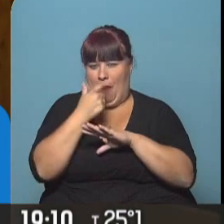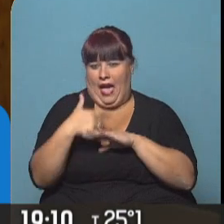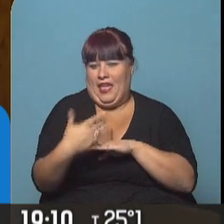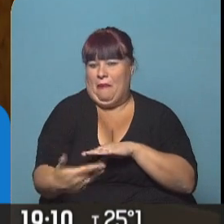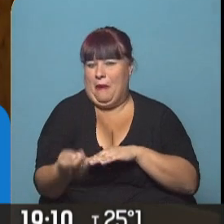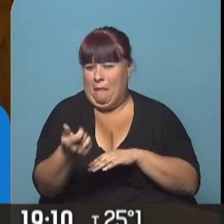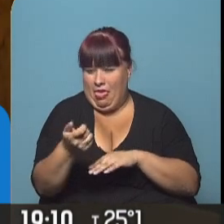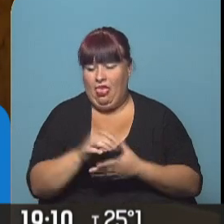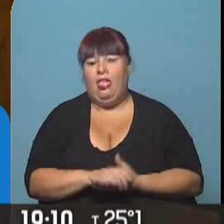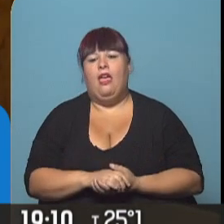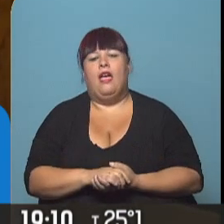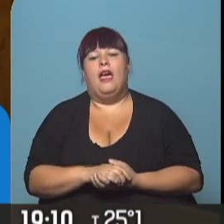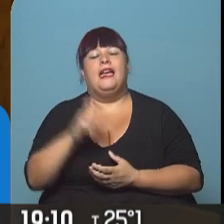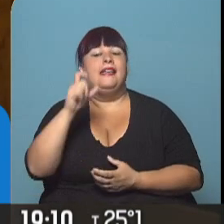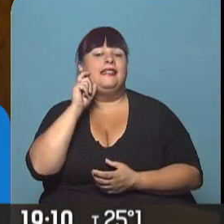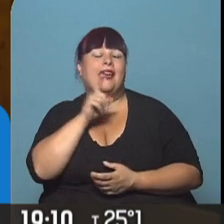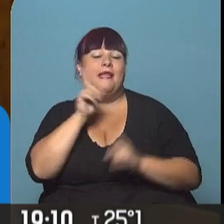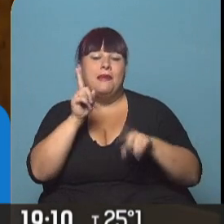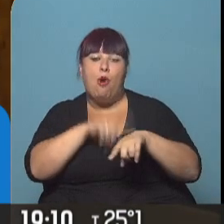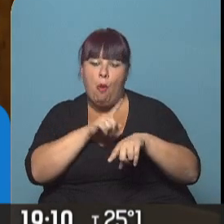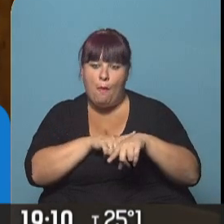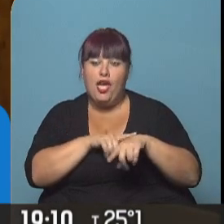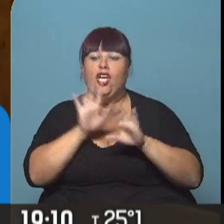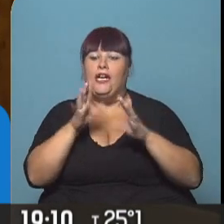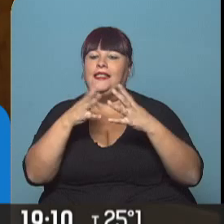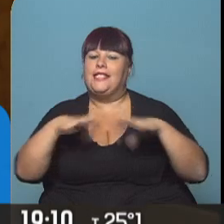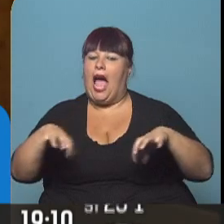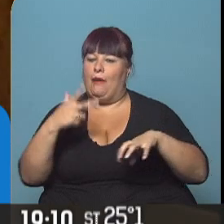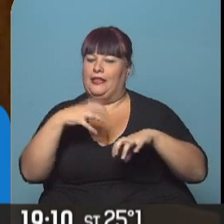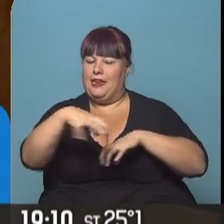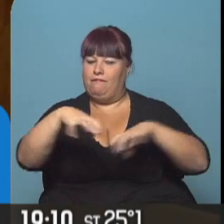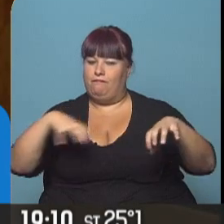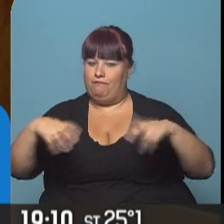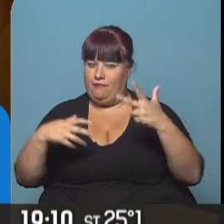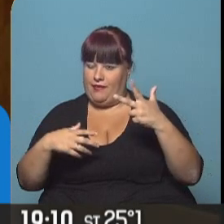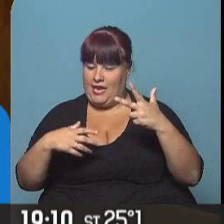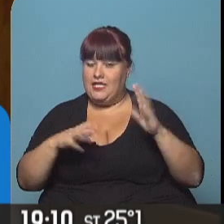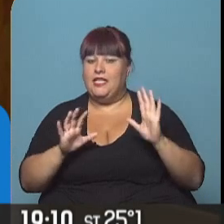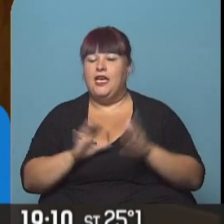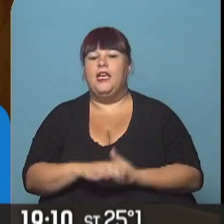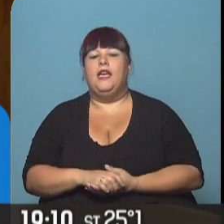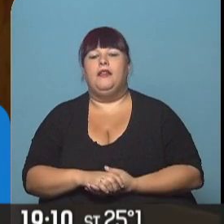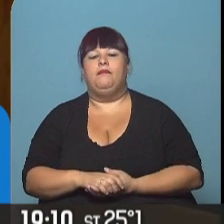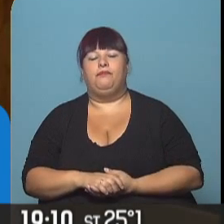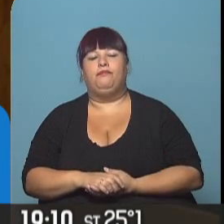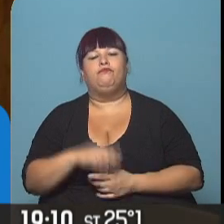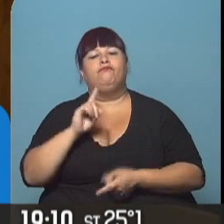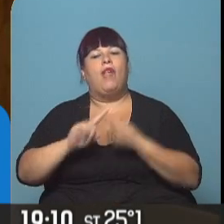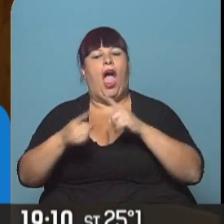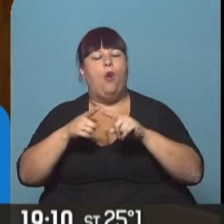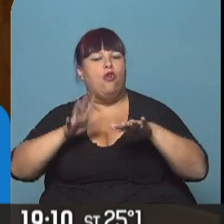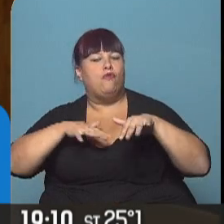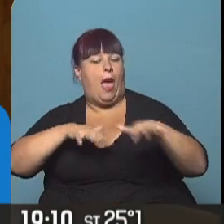asumir Mauricio Macri, la CGT, en ese entonces todavía dividida en tres fracciones, organiza